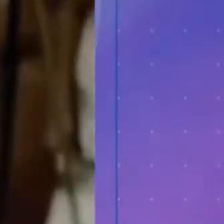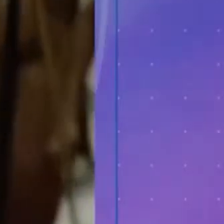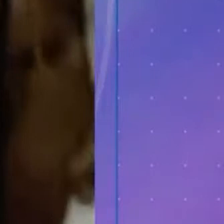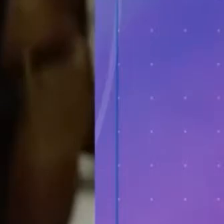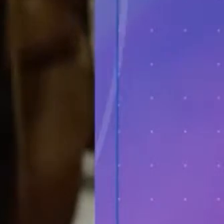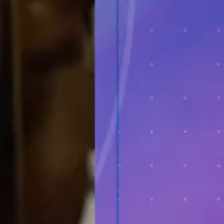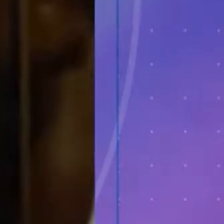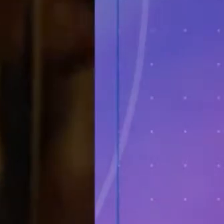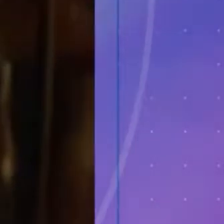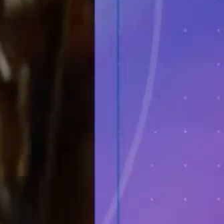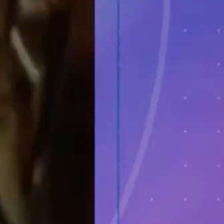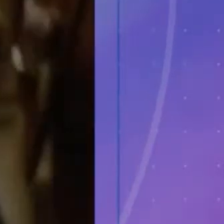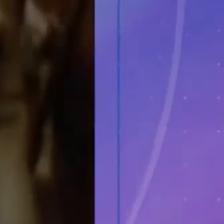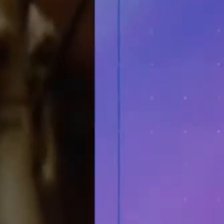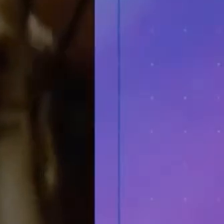Tamam, cái nào mà cơn.